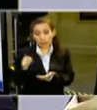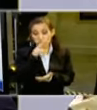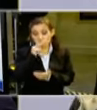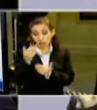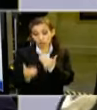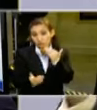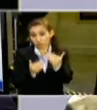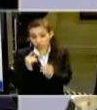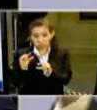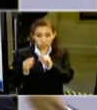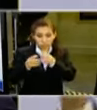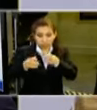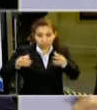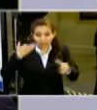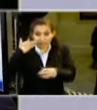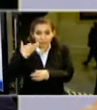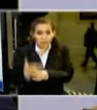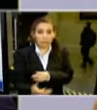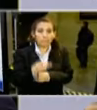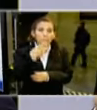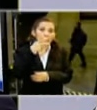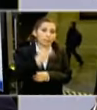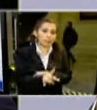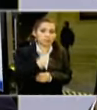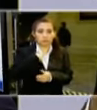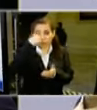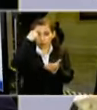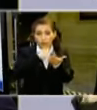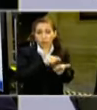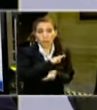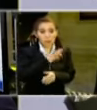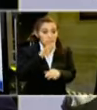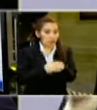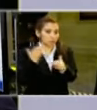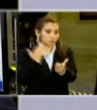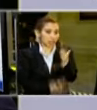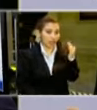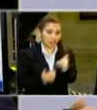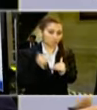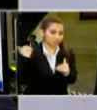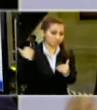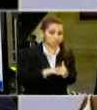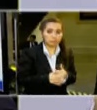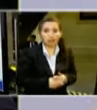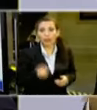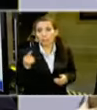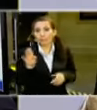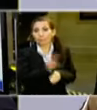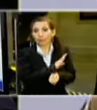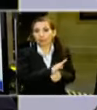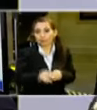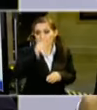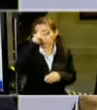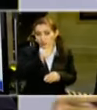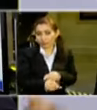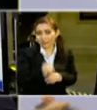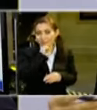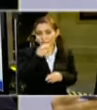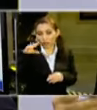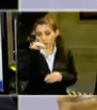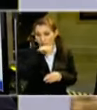y han crecido en el tiempo. Sin embargo, yo creo que pueden dar para muchísimo más en beneficio de México y también de